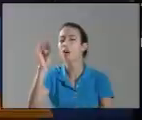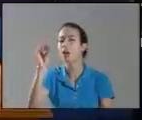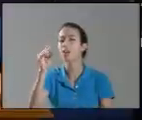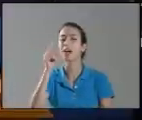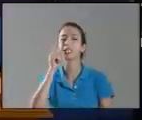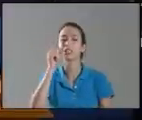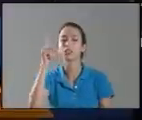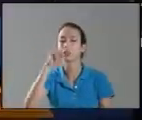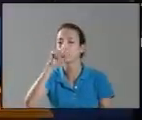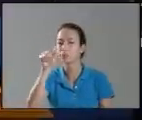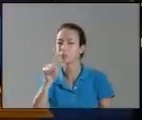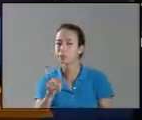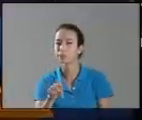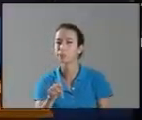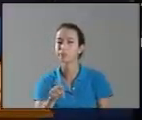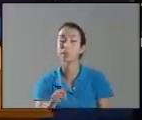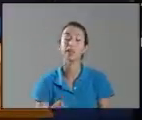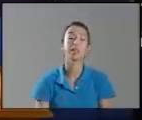¿Y cómo hablaba el Señor?